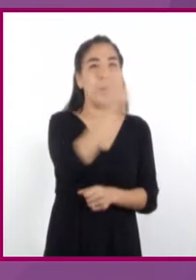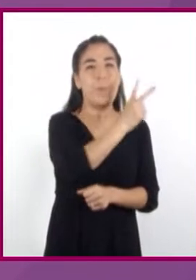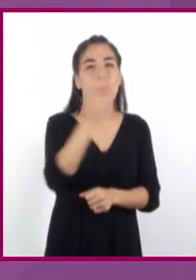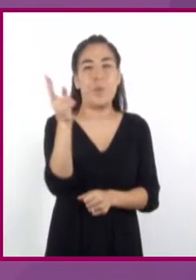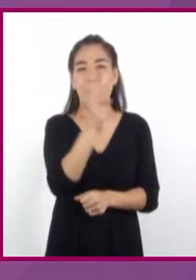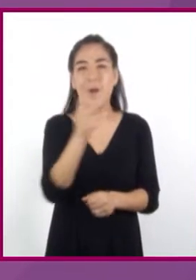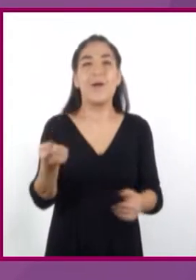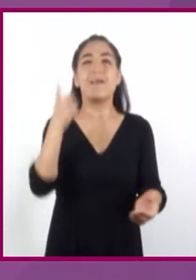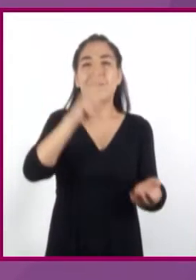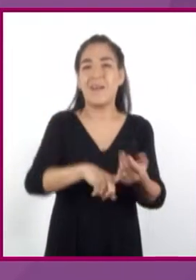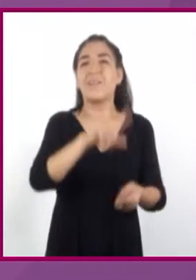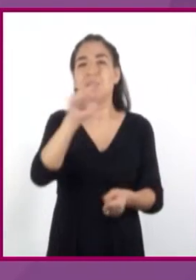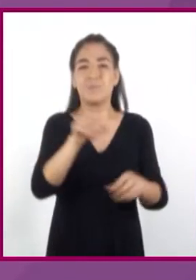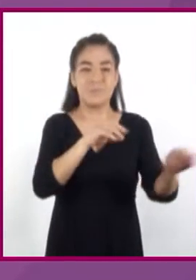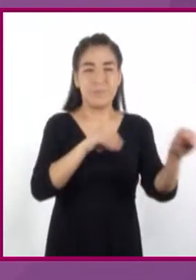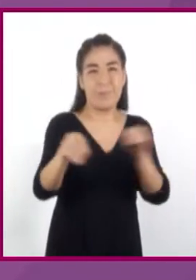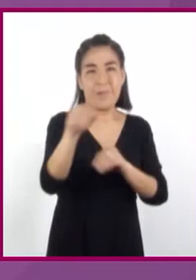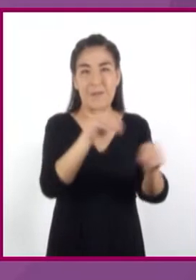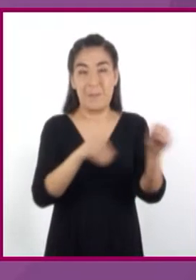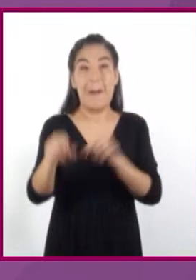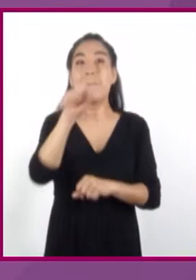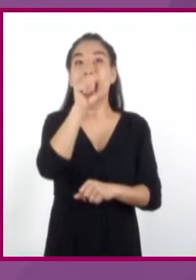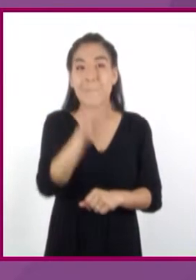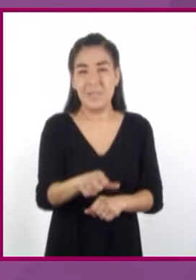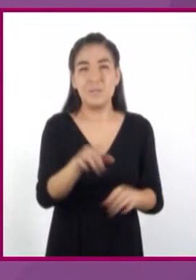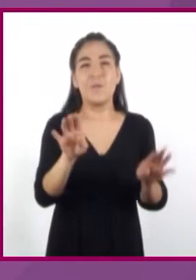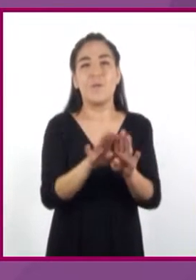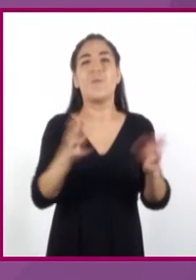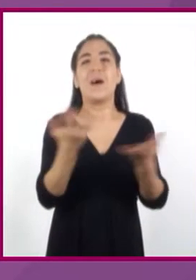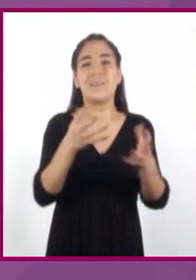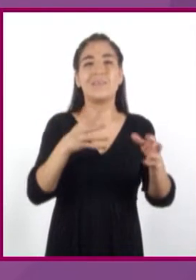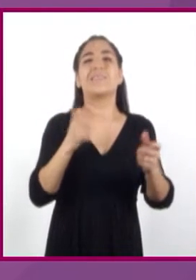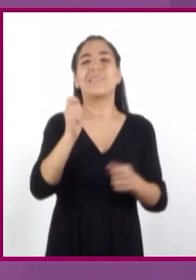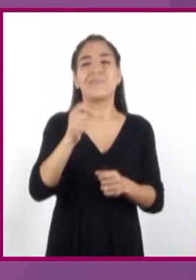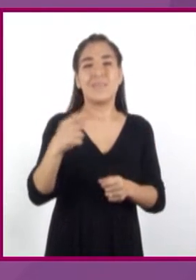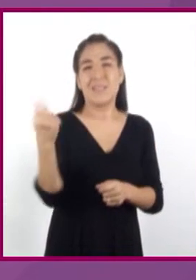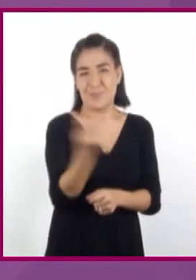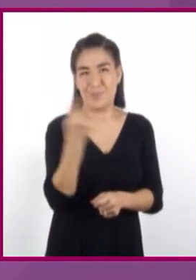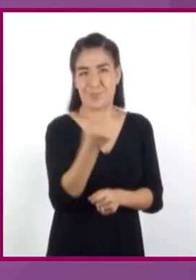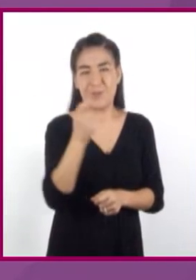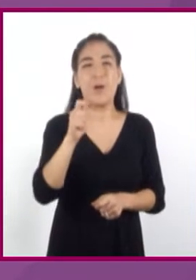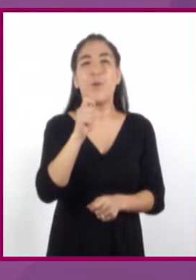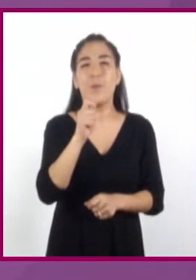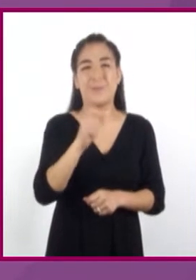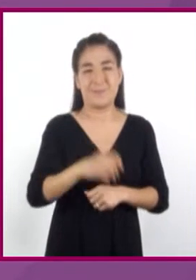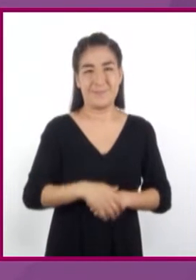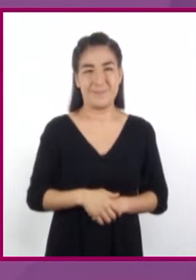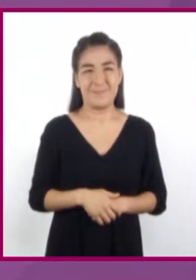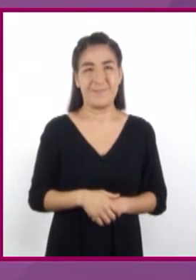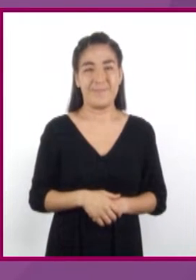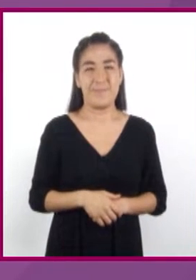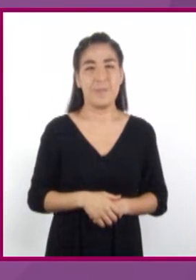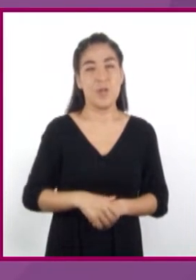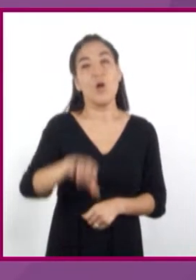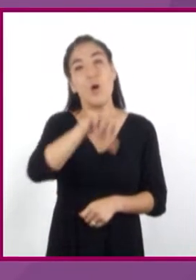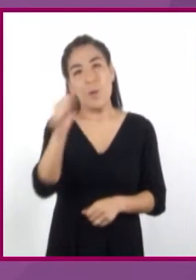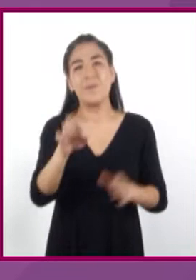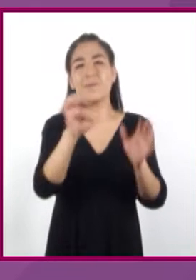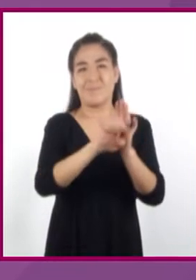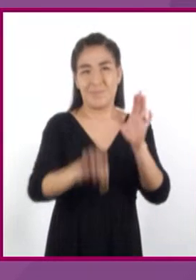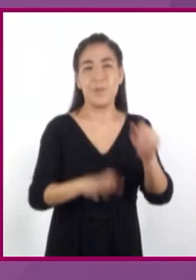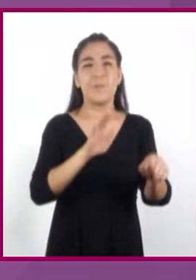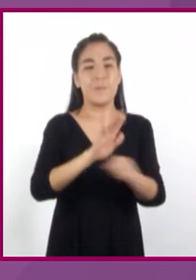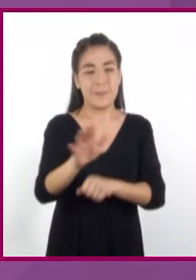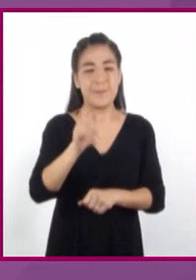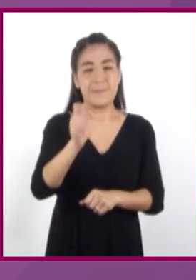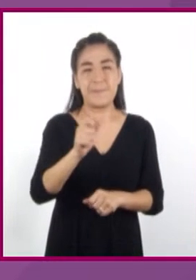las cuales comienzan a moverse y a su vez generan el movimiento del rehilete. Otro ejemplo de convección es